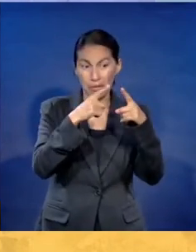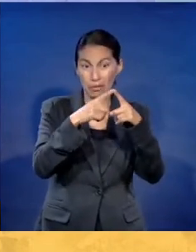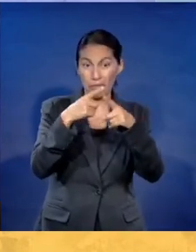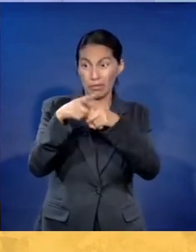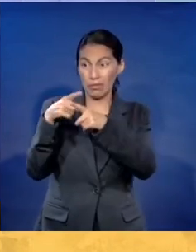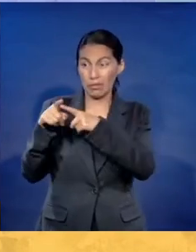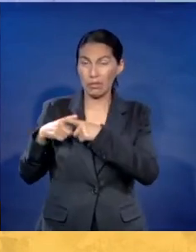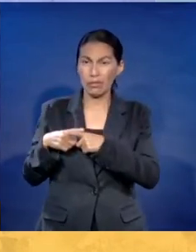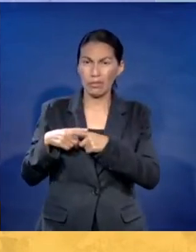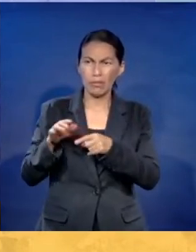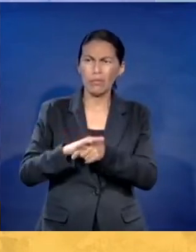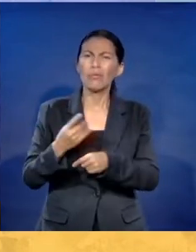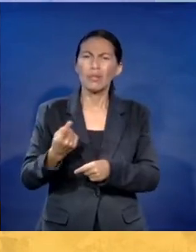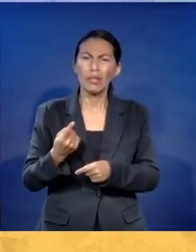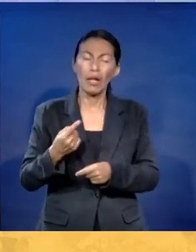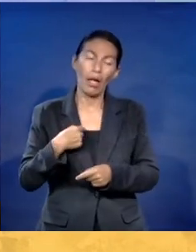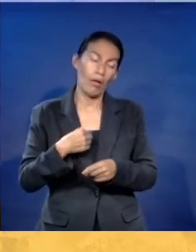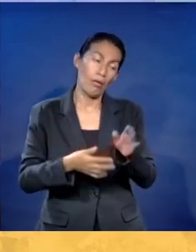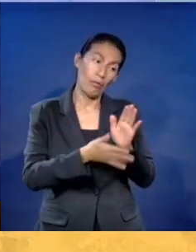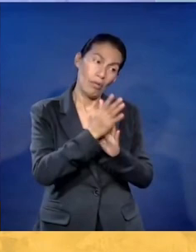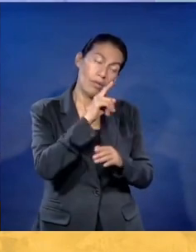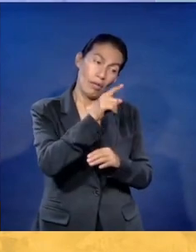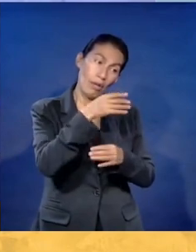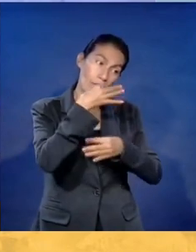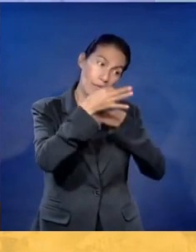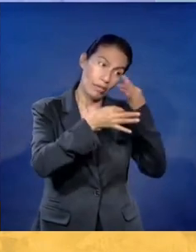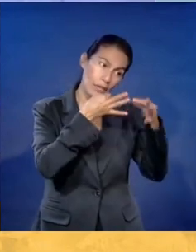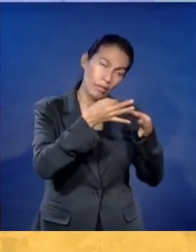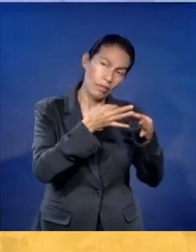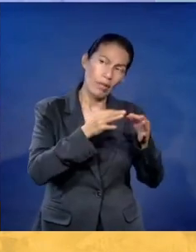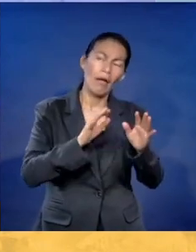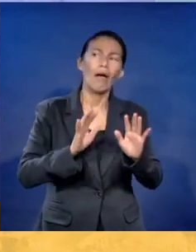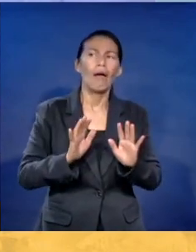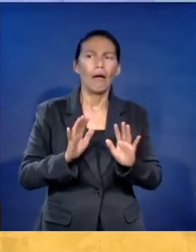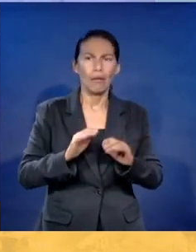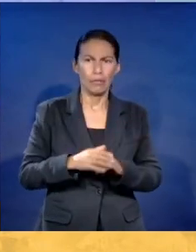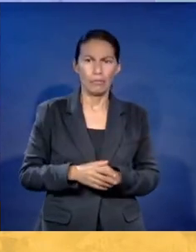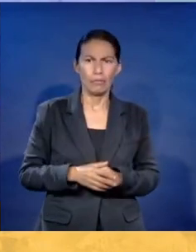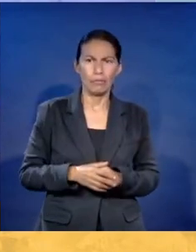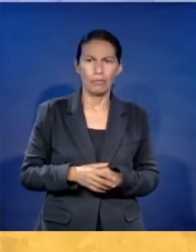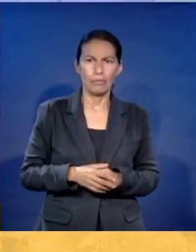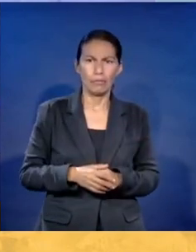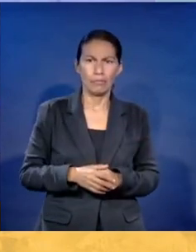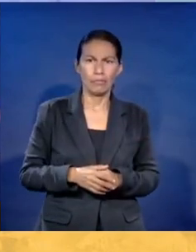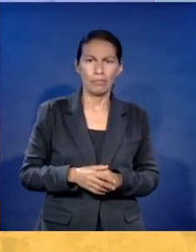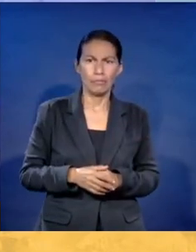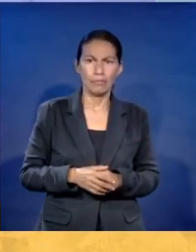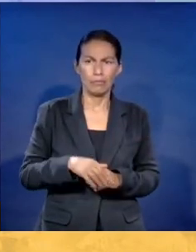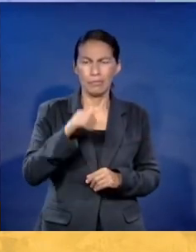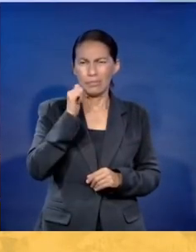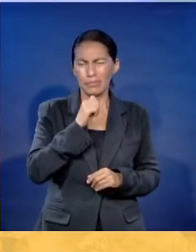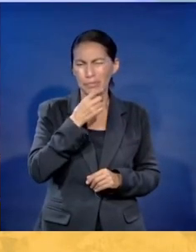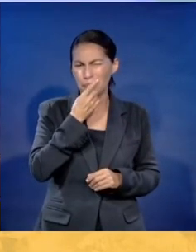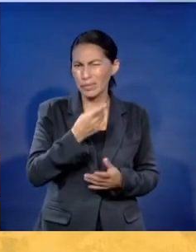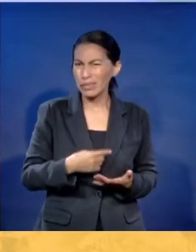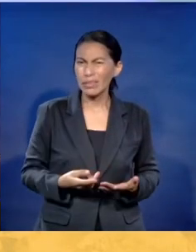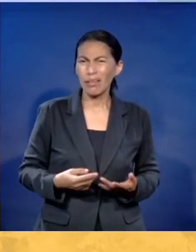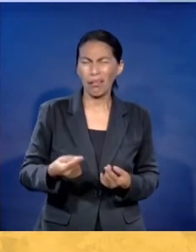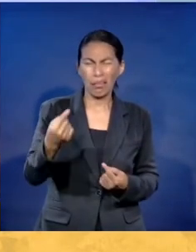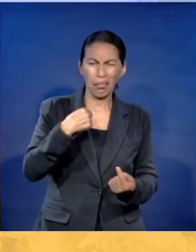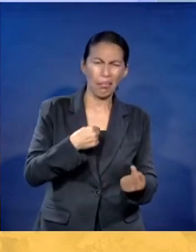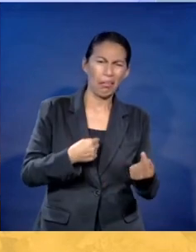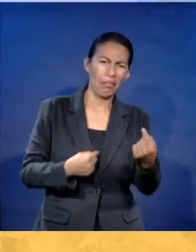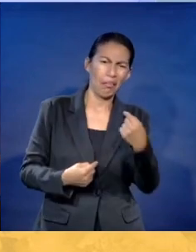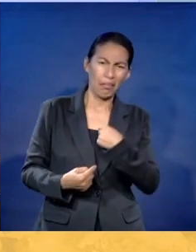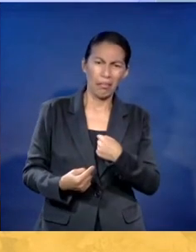decía Y por qué se va ahora el fin de semana pues voy a ir a predicar allá ah y siempre aventaba indirectas que